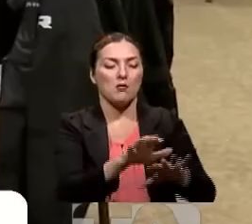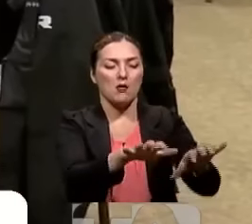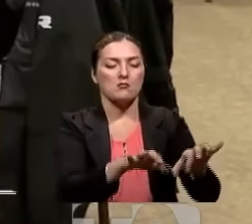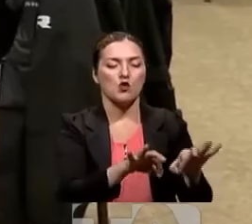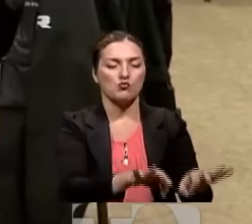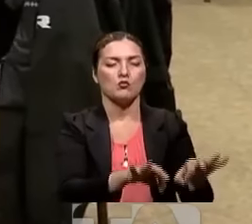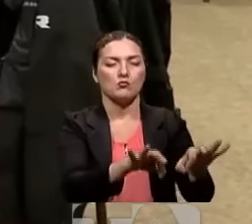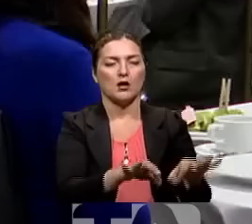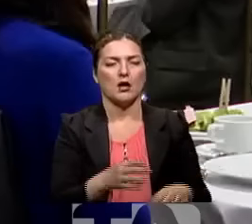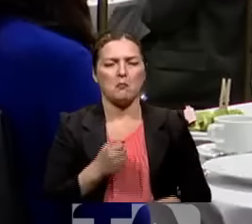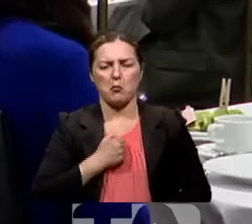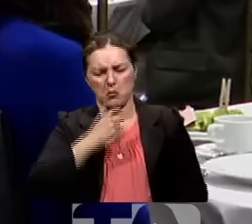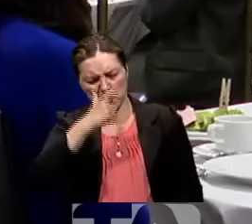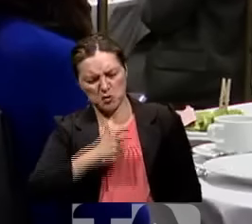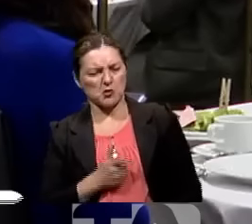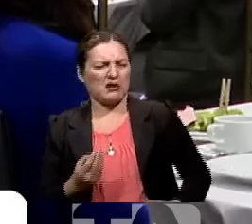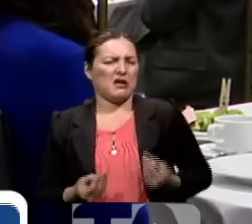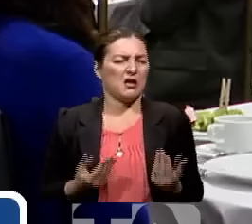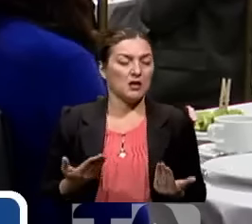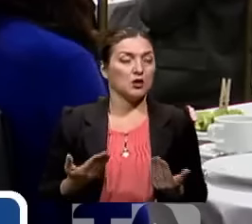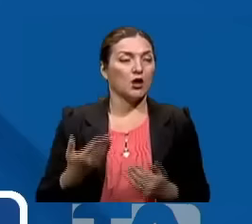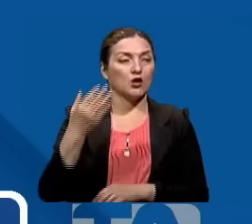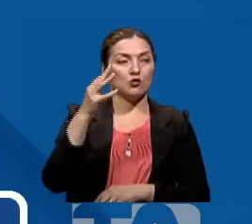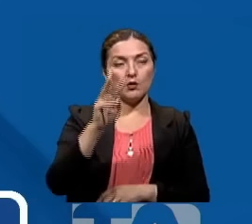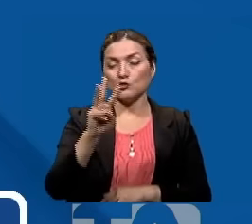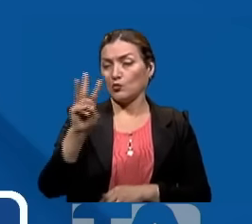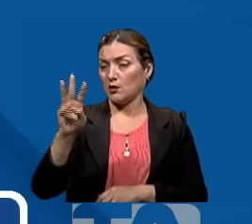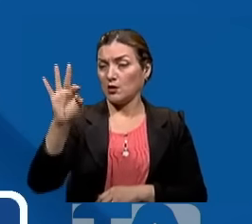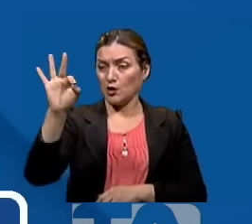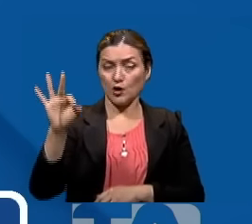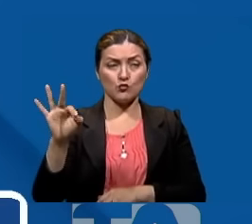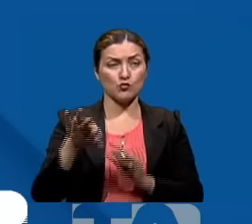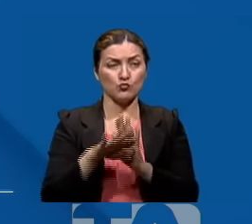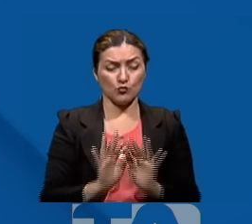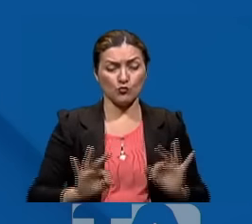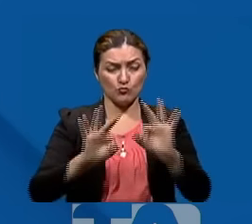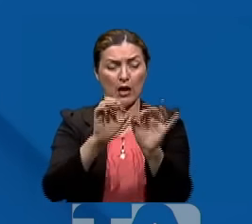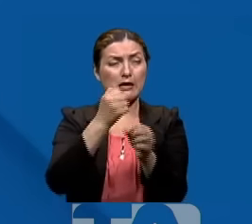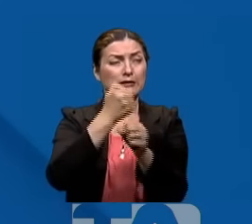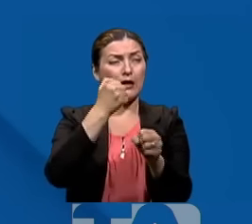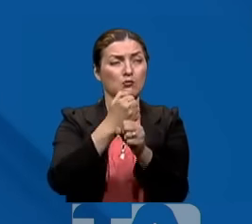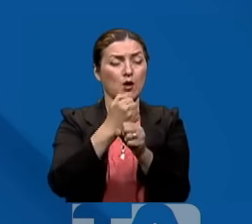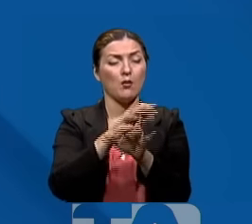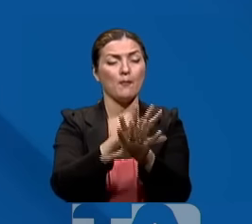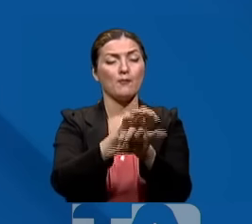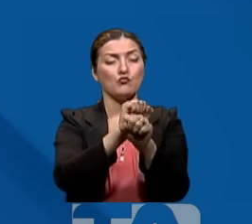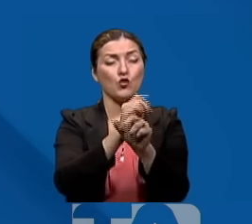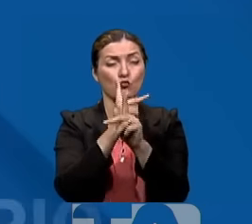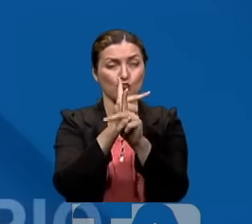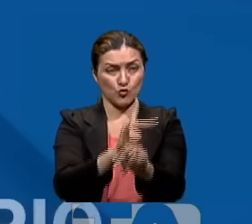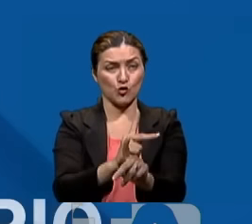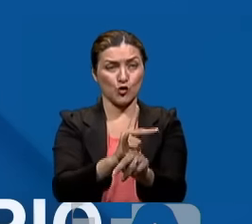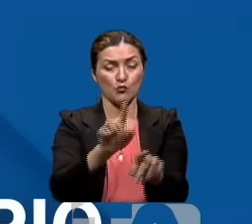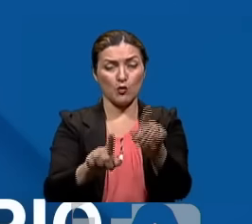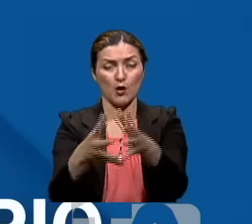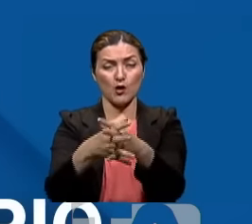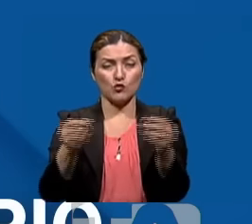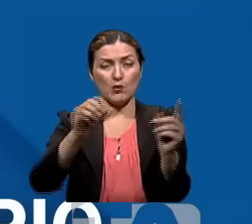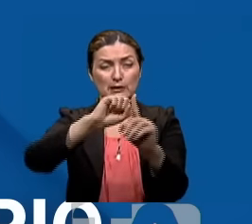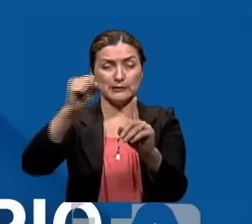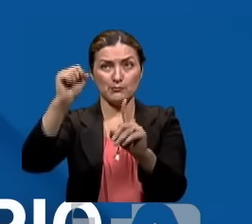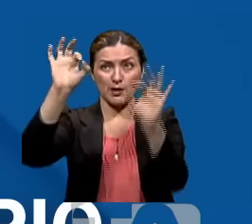qué podemos hacer? Según la WWF, es imprescindible trabajar en políticas de conservación, buscar alternativas de